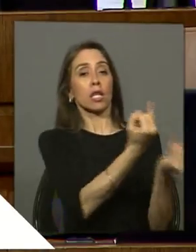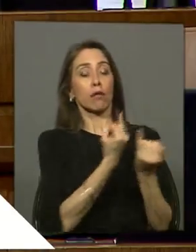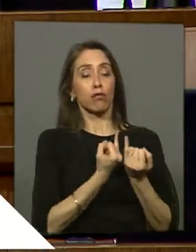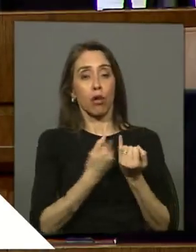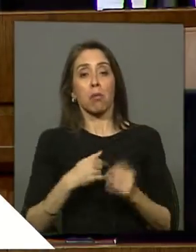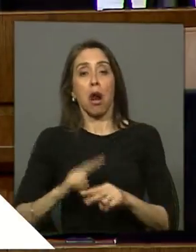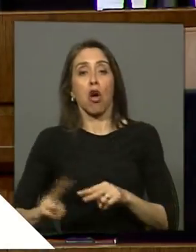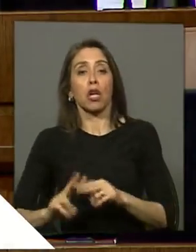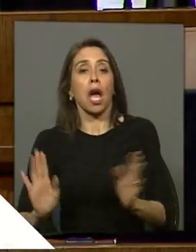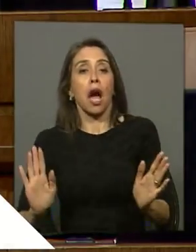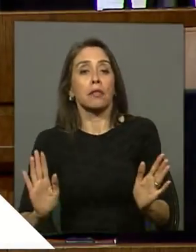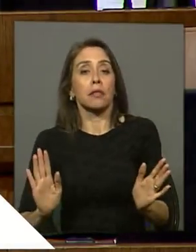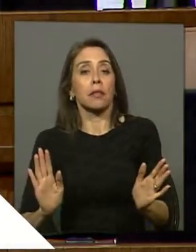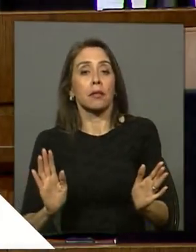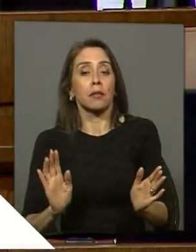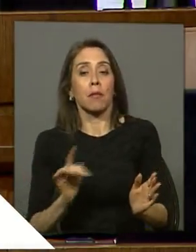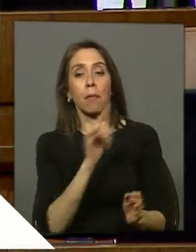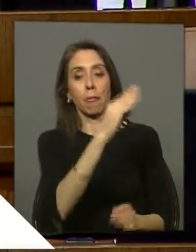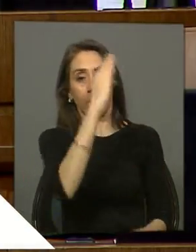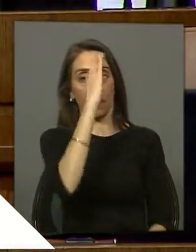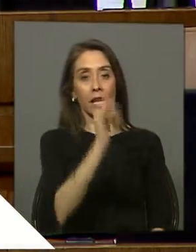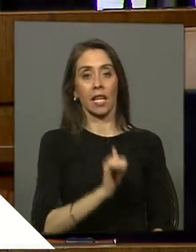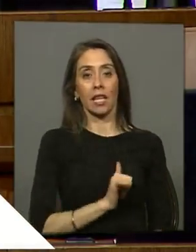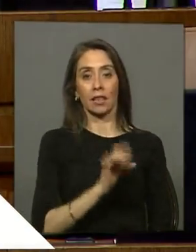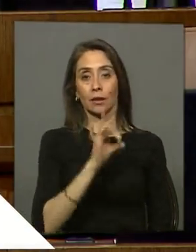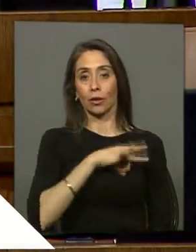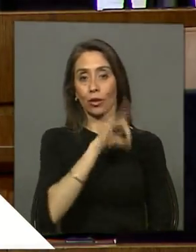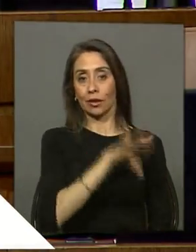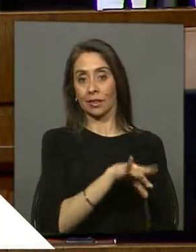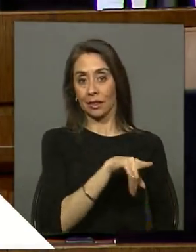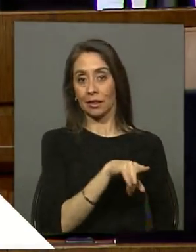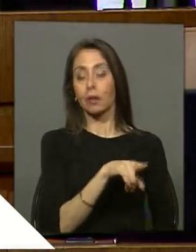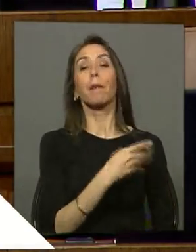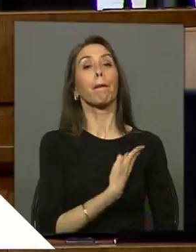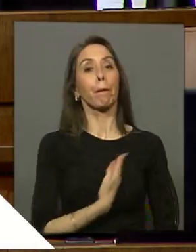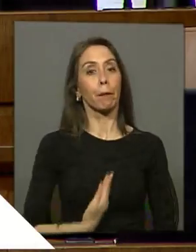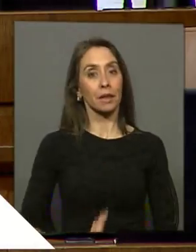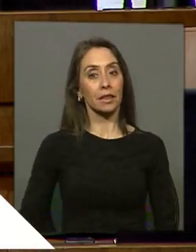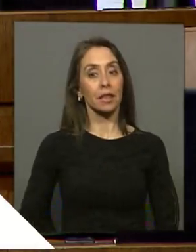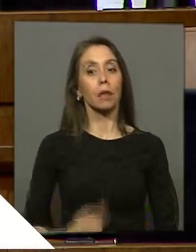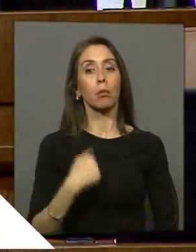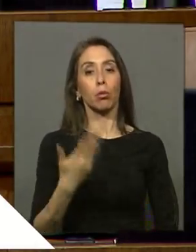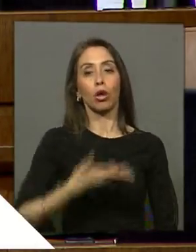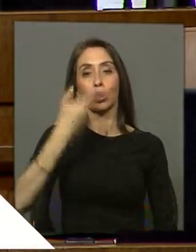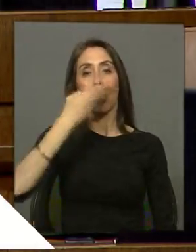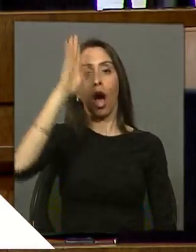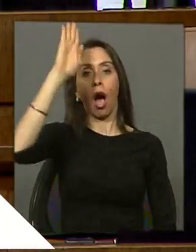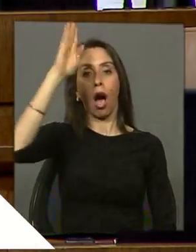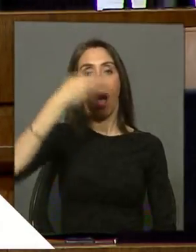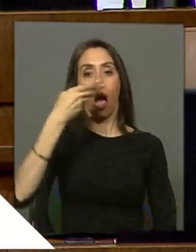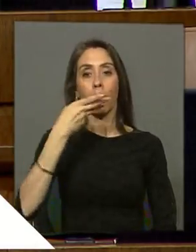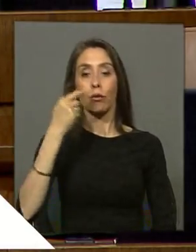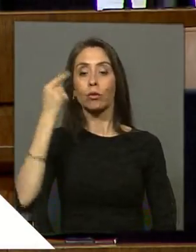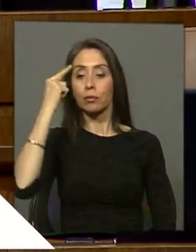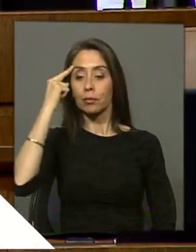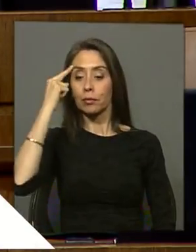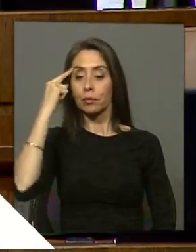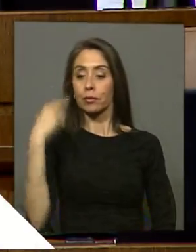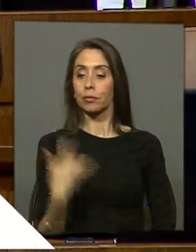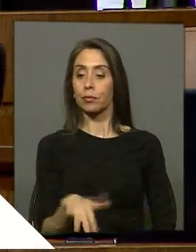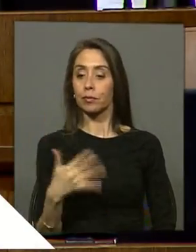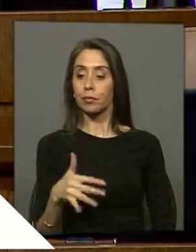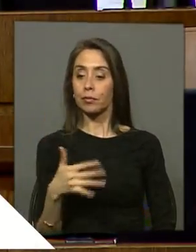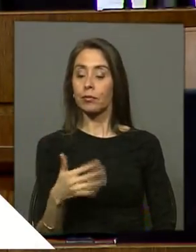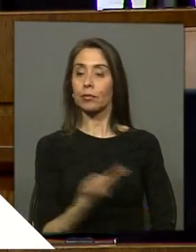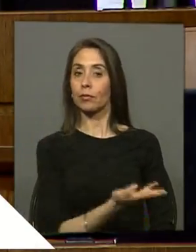en este caso por parte del ejército por esa razón presidente quise intervenir me parece importante